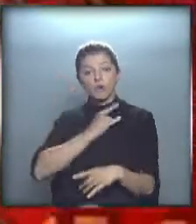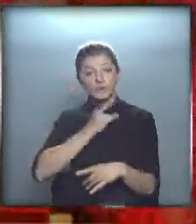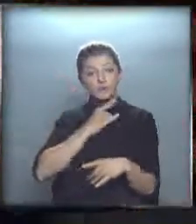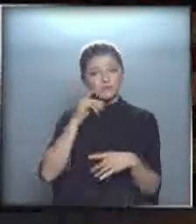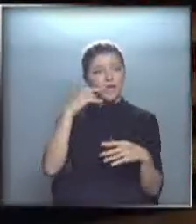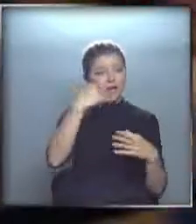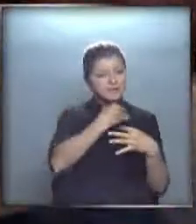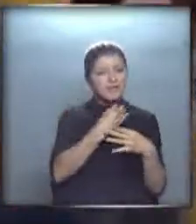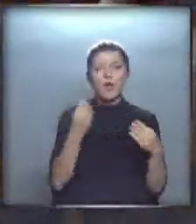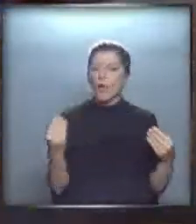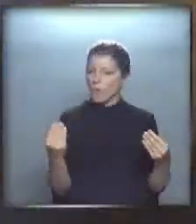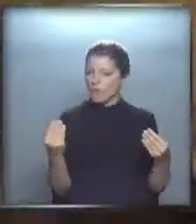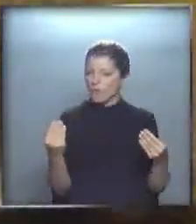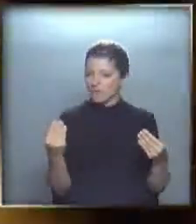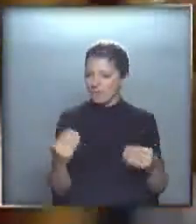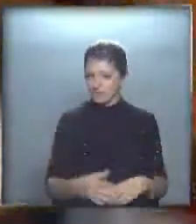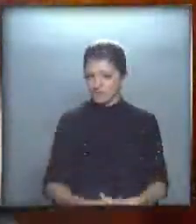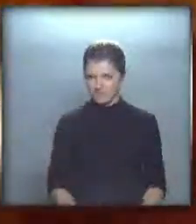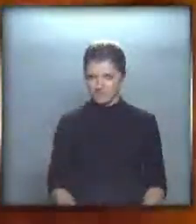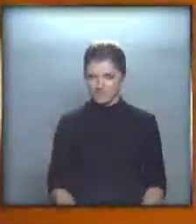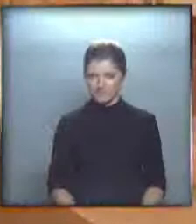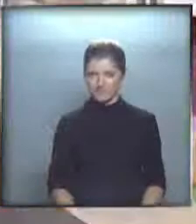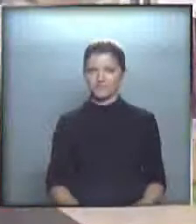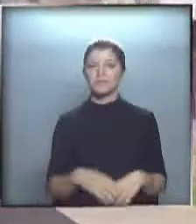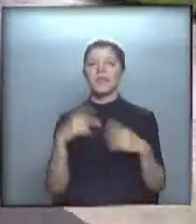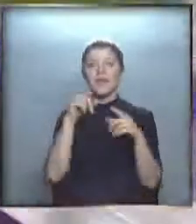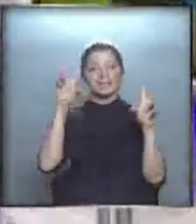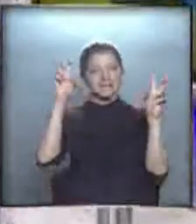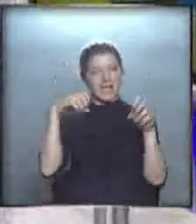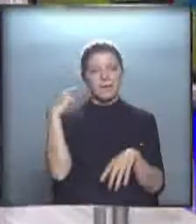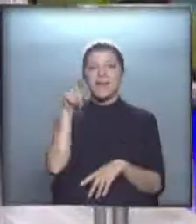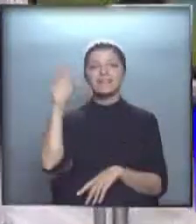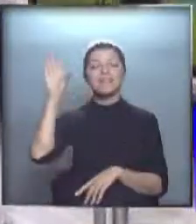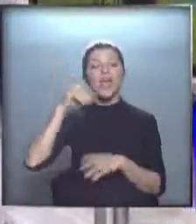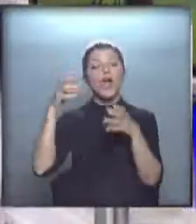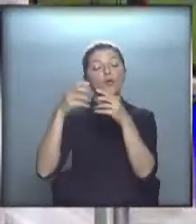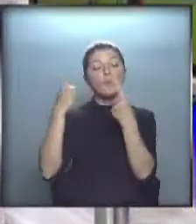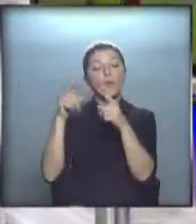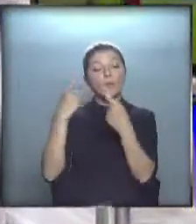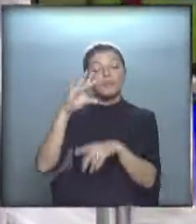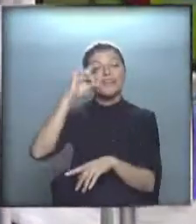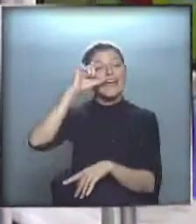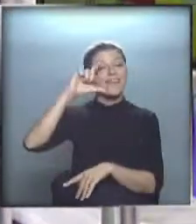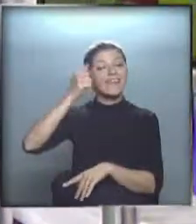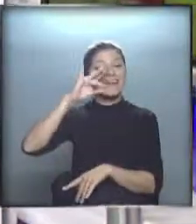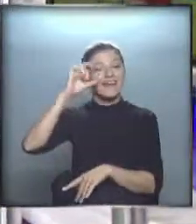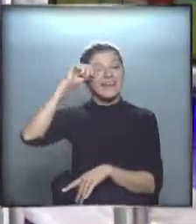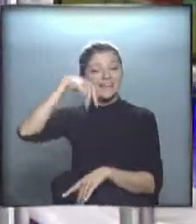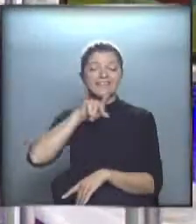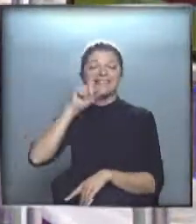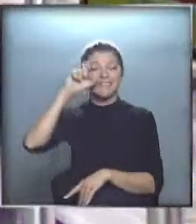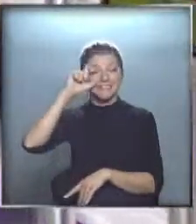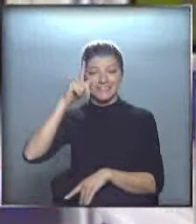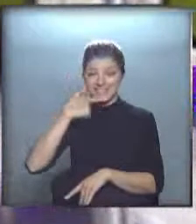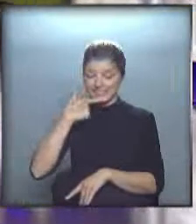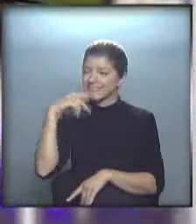yo no quiero trabajar, no quiero... Gran tema de los decadentes, como para cerrar este informe. Kiara, ¿qué llegó? ¿Qué llegó de mensajes?